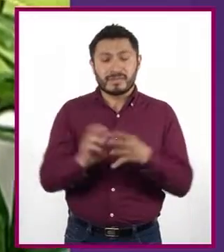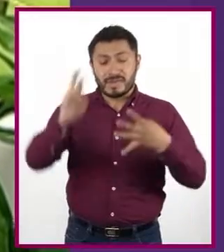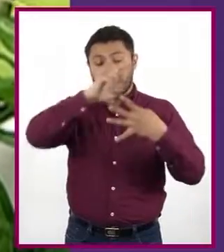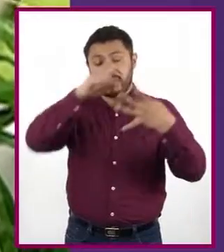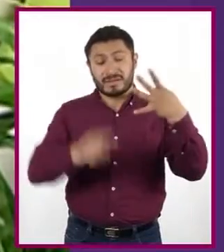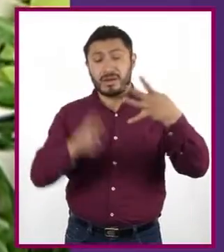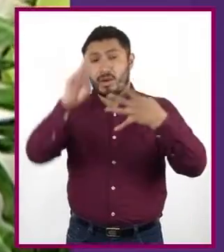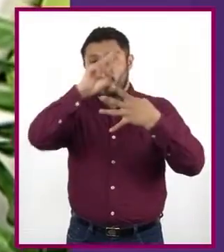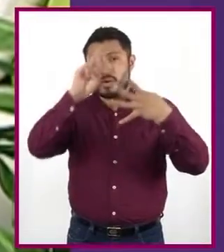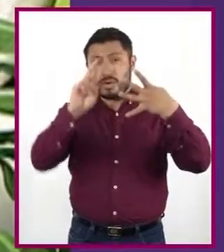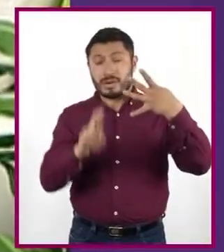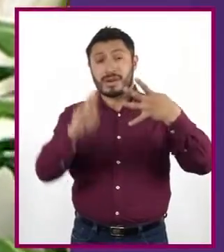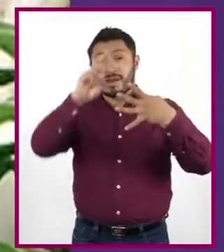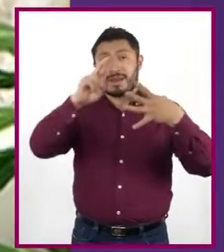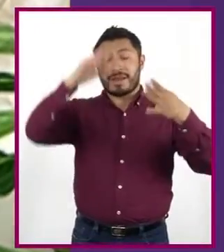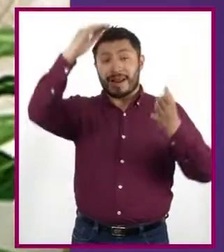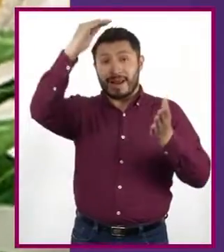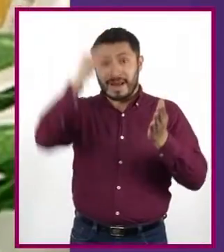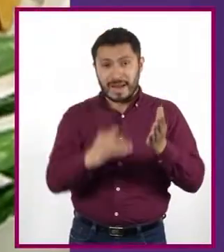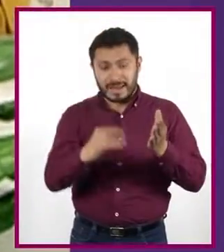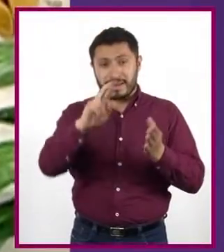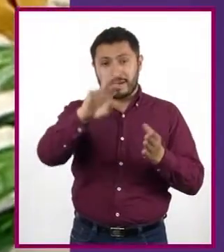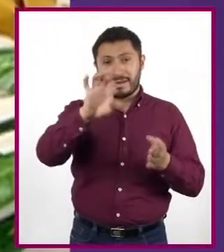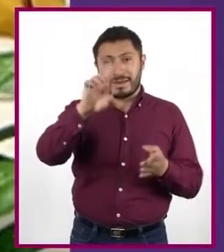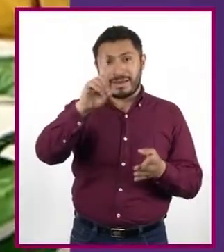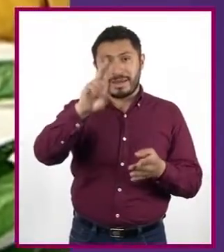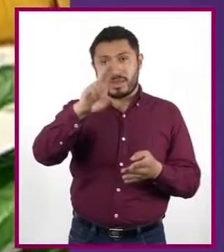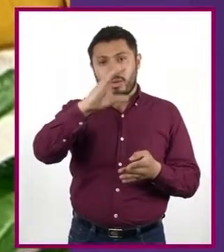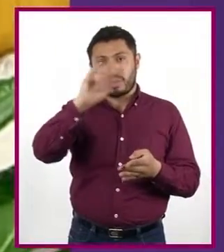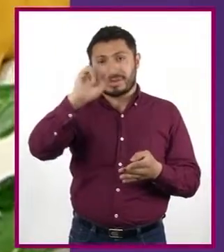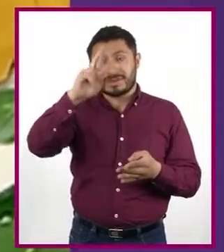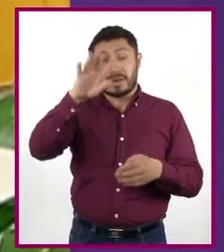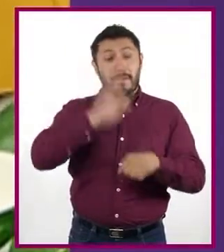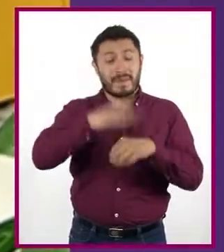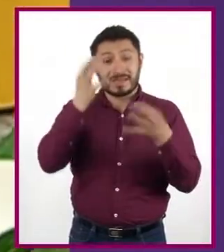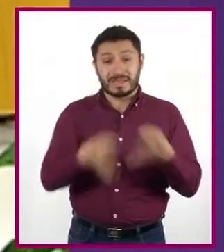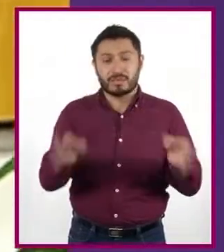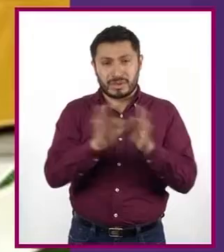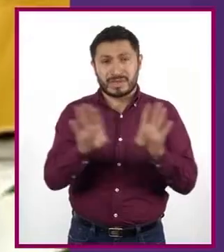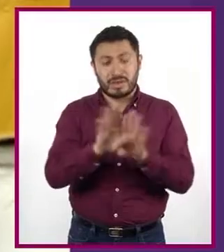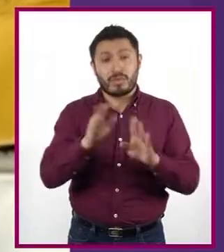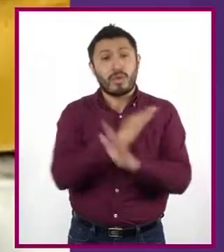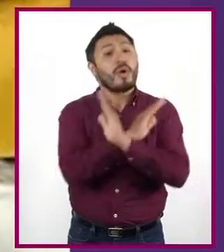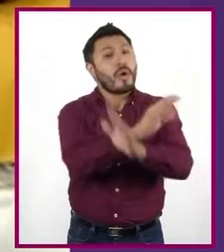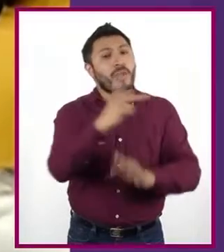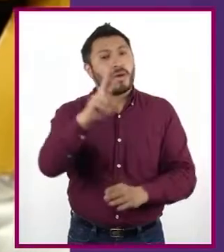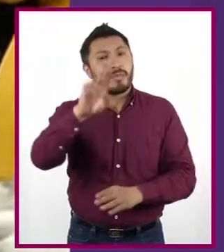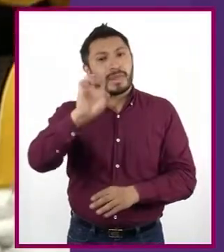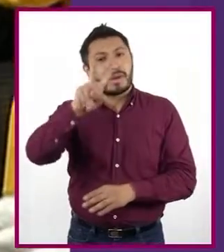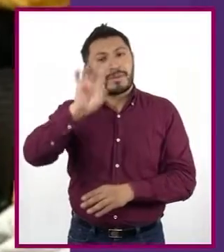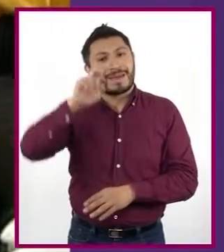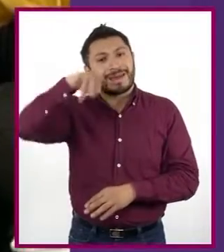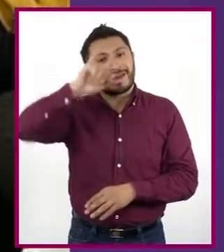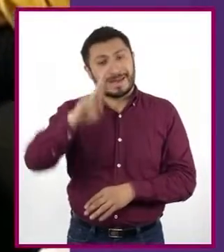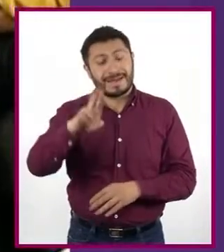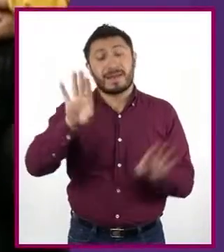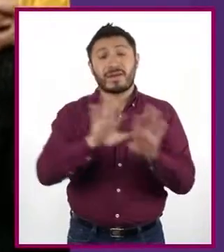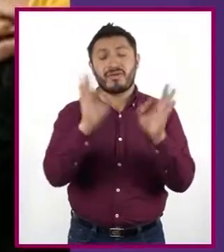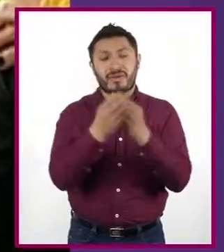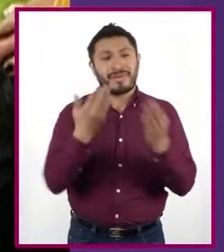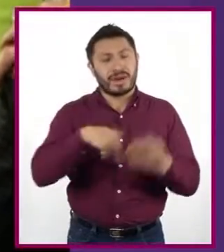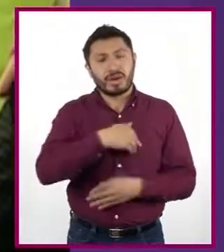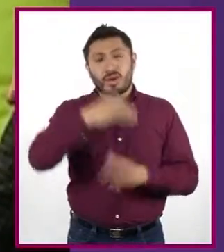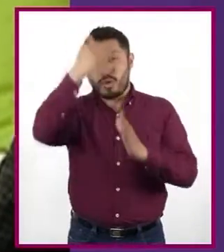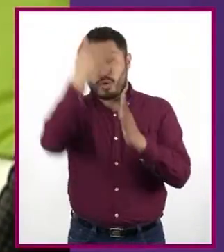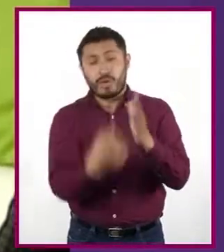R, hablamos de reducir, y eso es lo más importante. Reducir es prevenir. Entonces, en la medida en que reduzcamos el